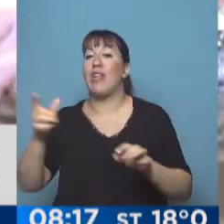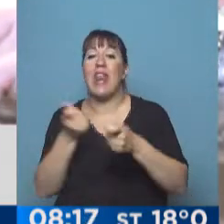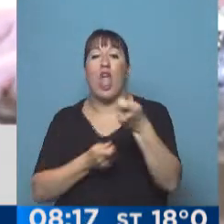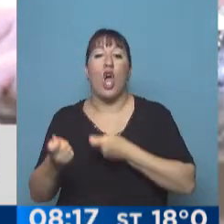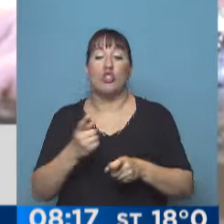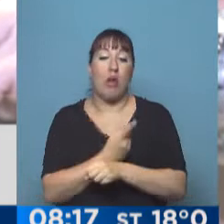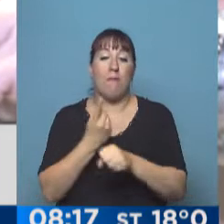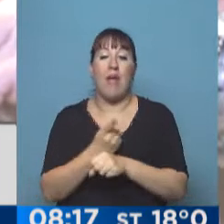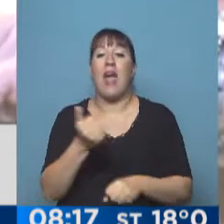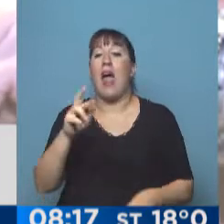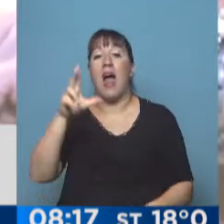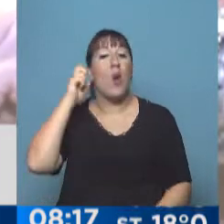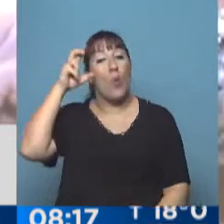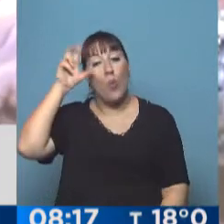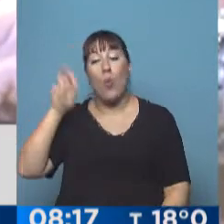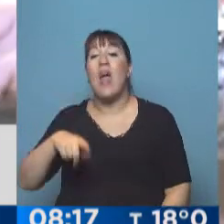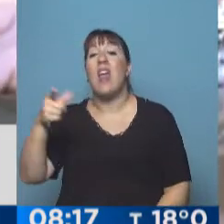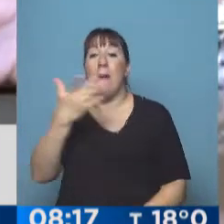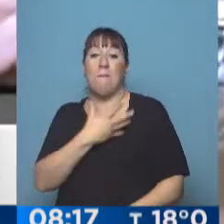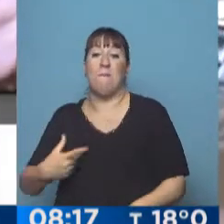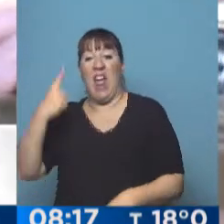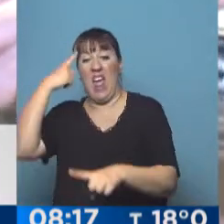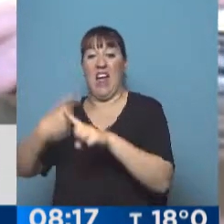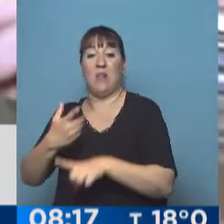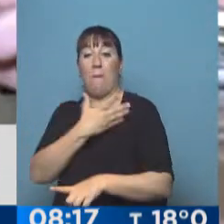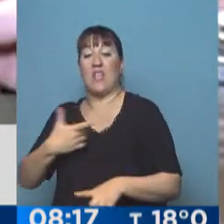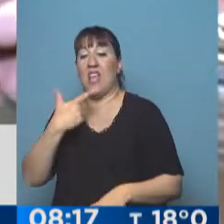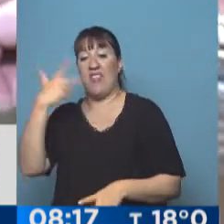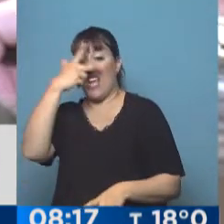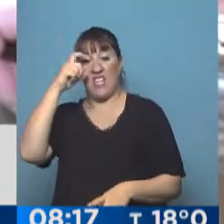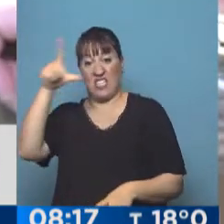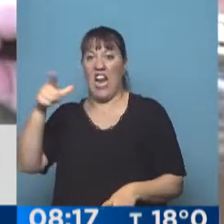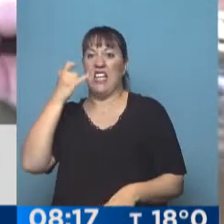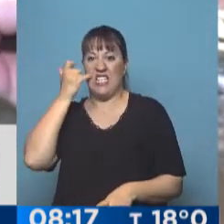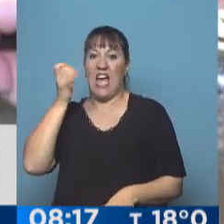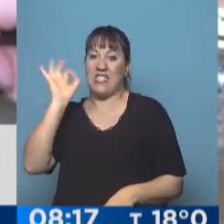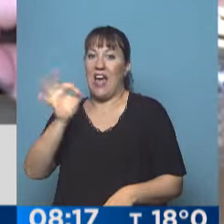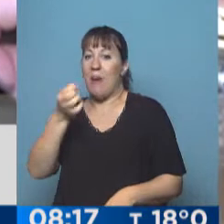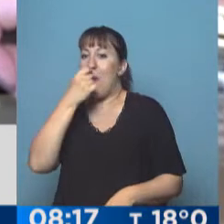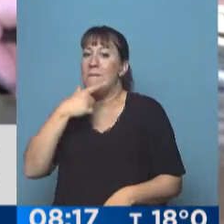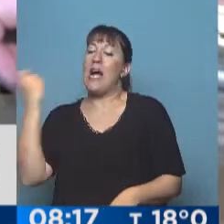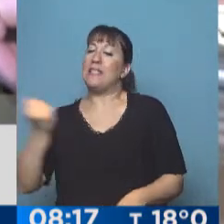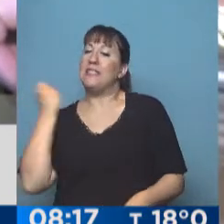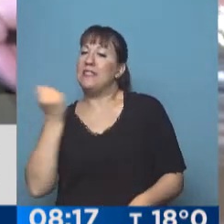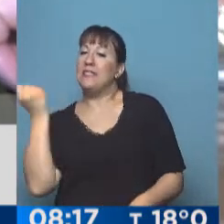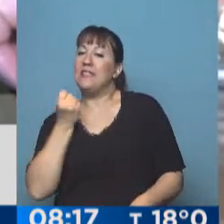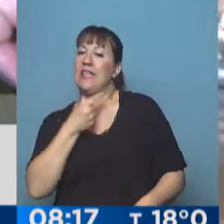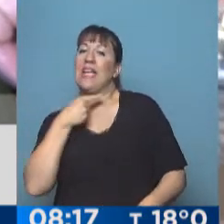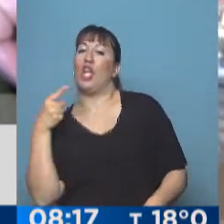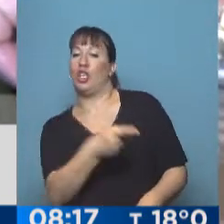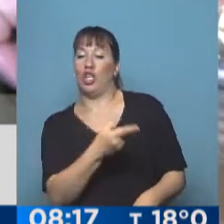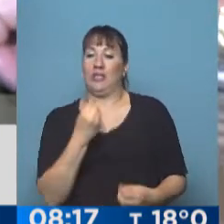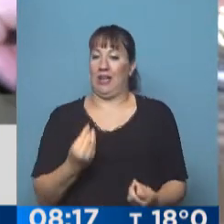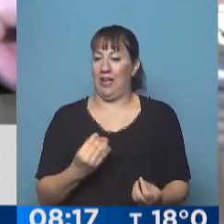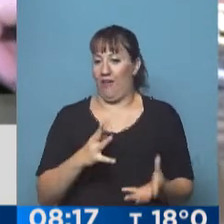nos olvidemos que aranguren viene de ser presidente es el por lo cual entonces ya sabemos los argentinos a dónde quiere ir macri este y aranguren con